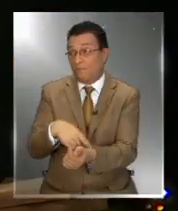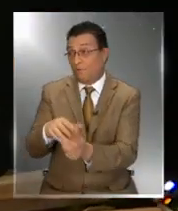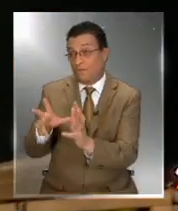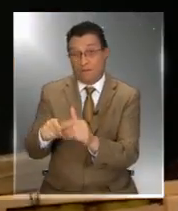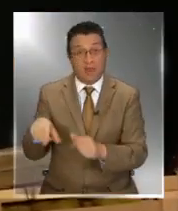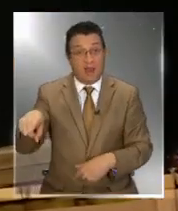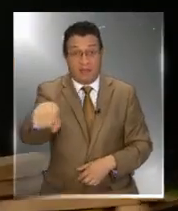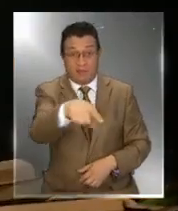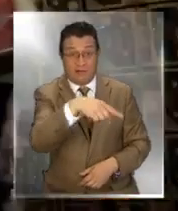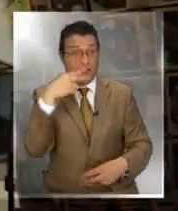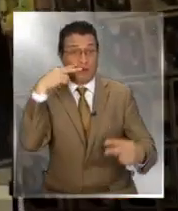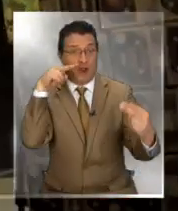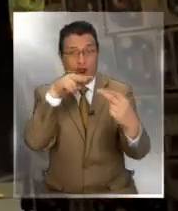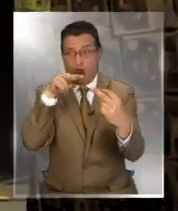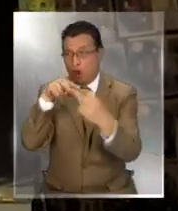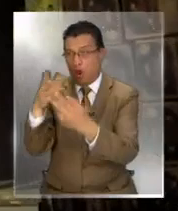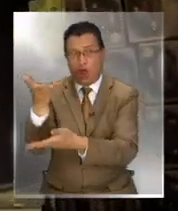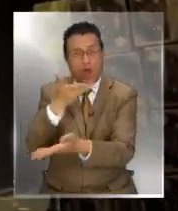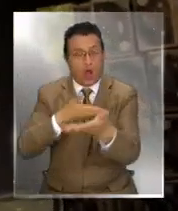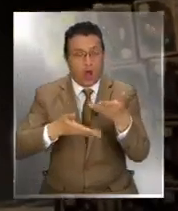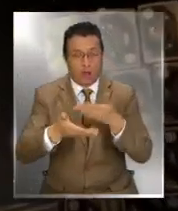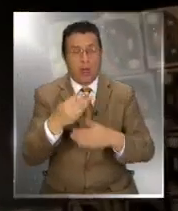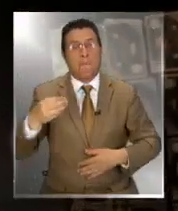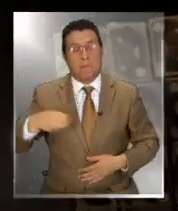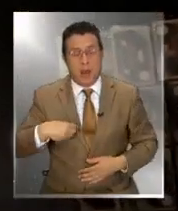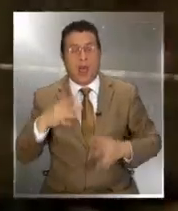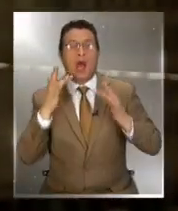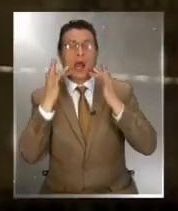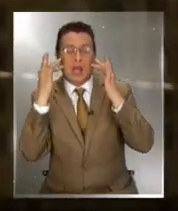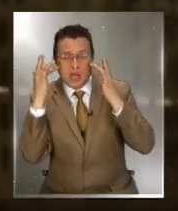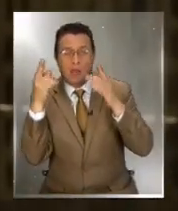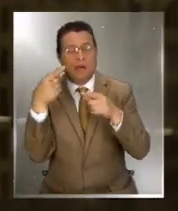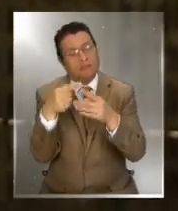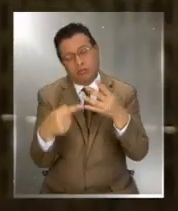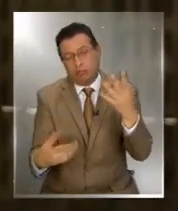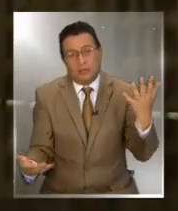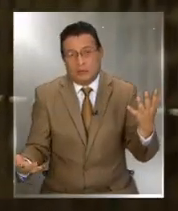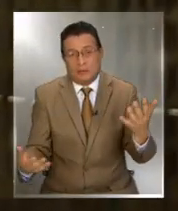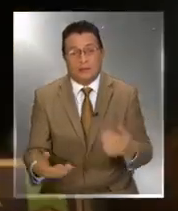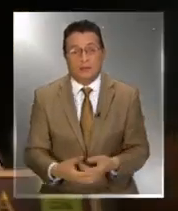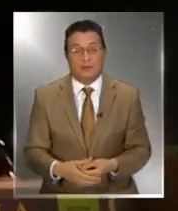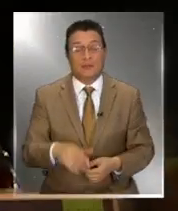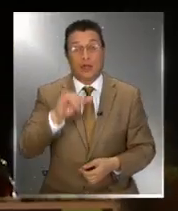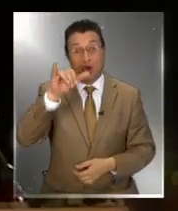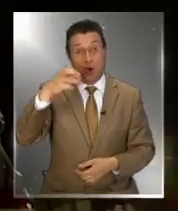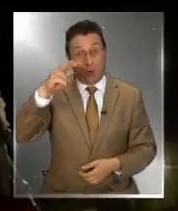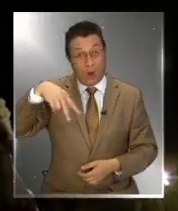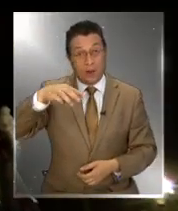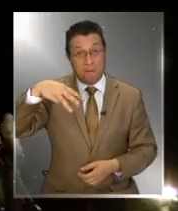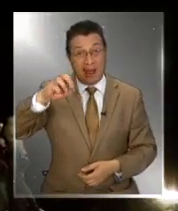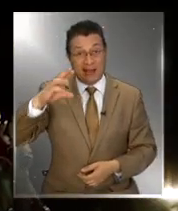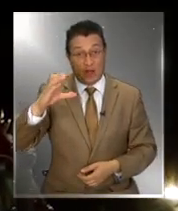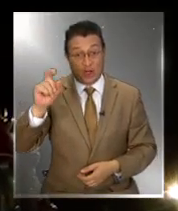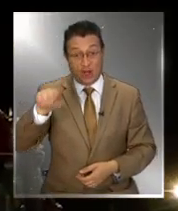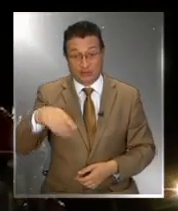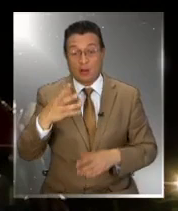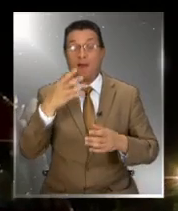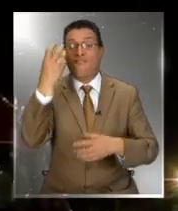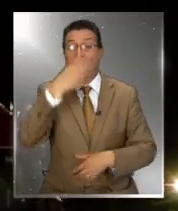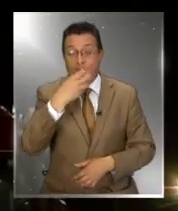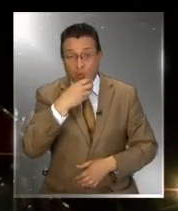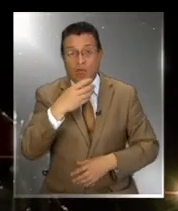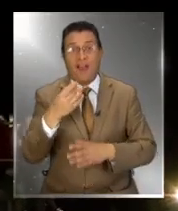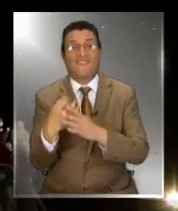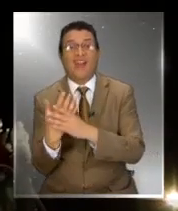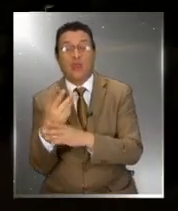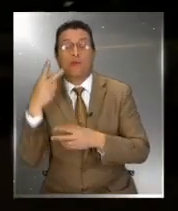Todos los conocimos, todos compartimos, pena, alegría, todos juntos. Juan Marcos Ramírez lleva camiones repletos de frutas y verduras